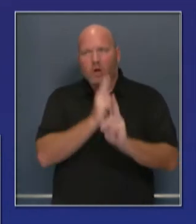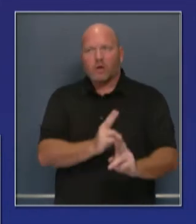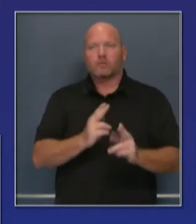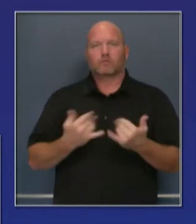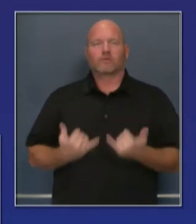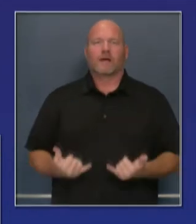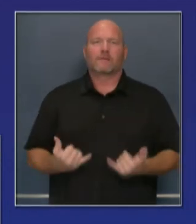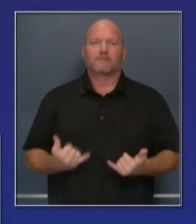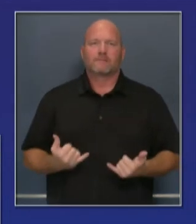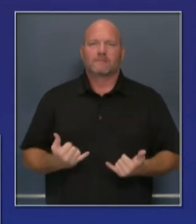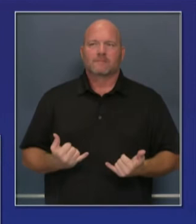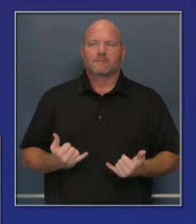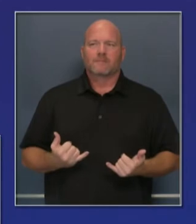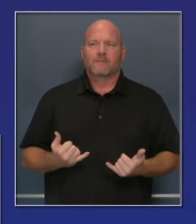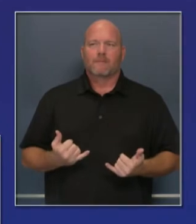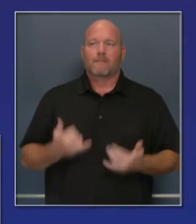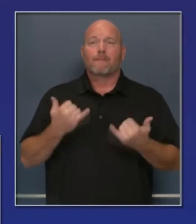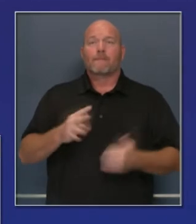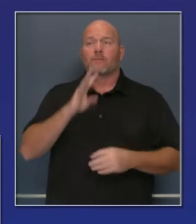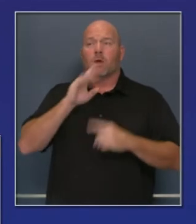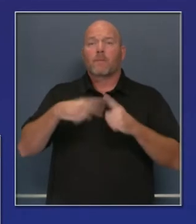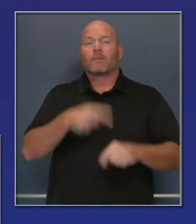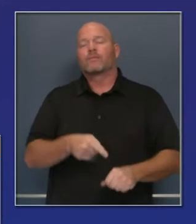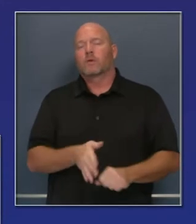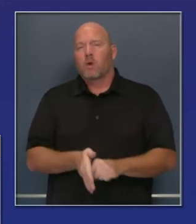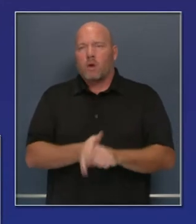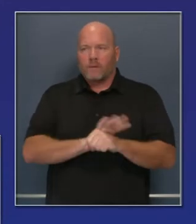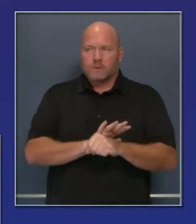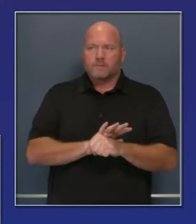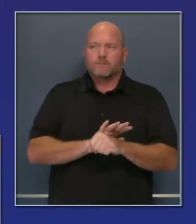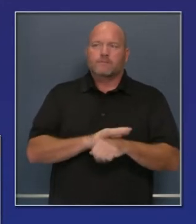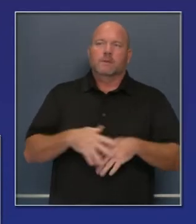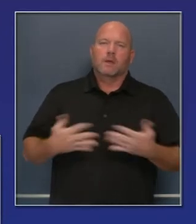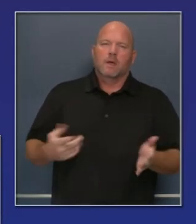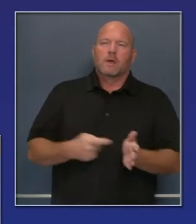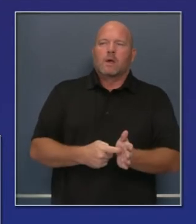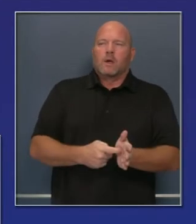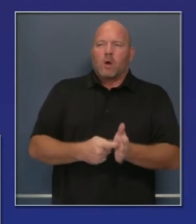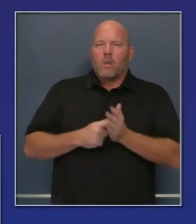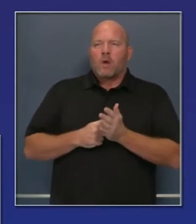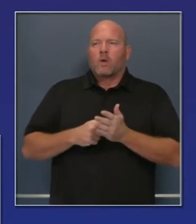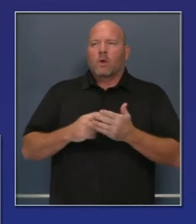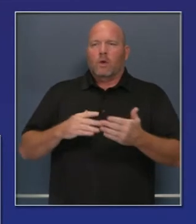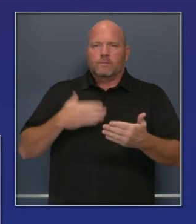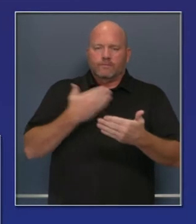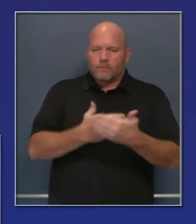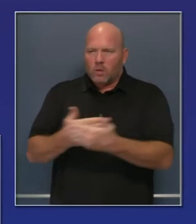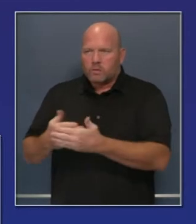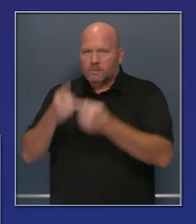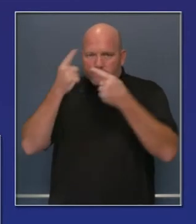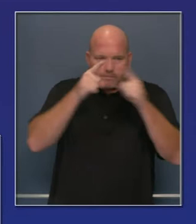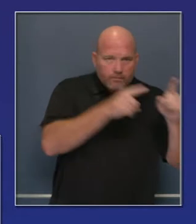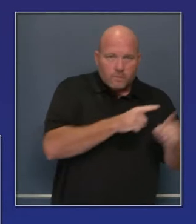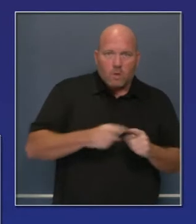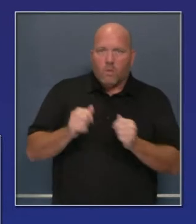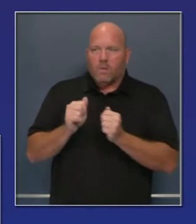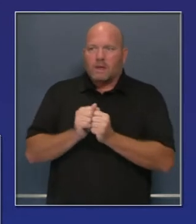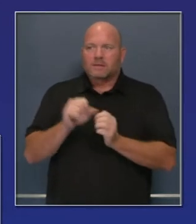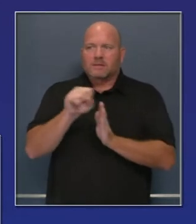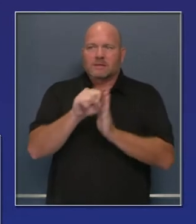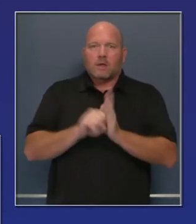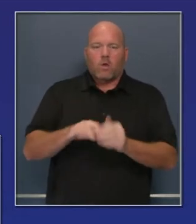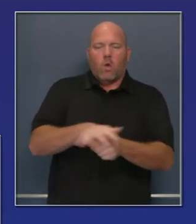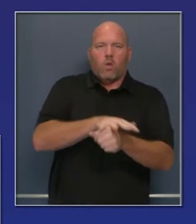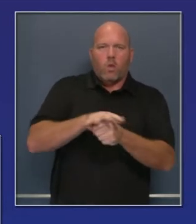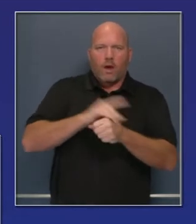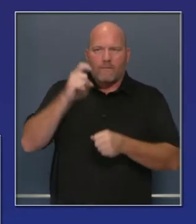hoy honramos. El batallar COVID-19 requiere una colaboración entre el Estado y el gobierno local. Durante nuestra